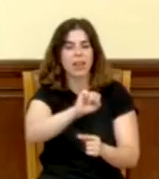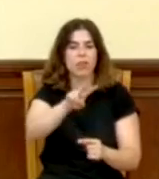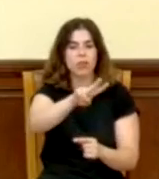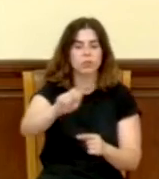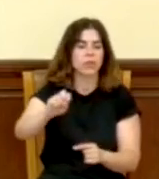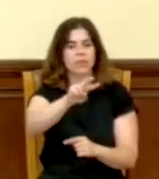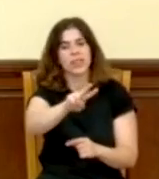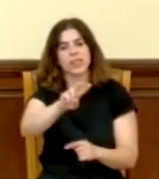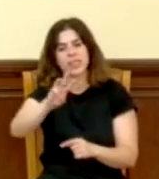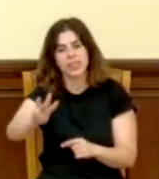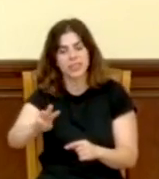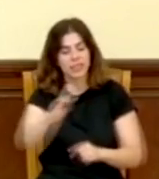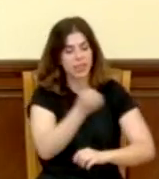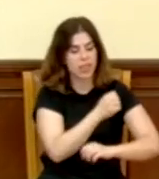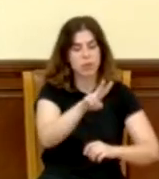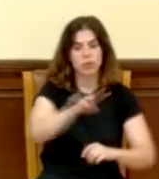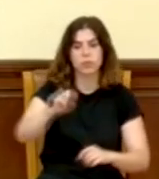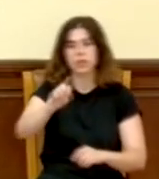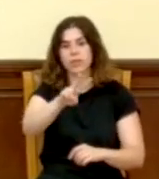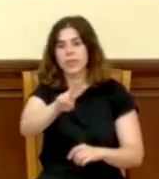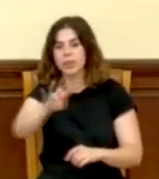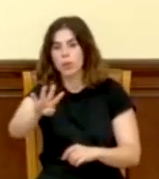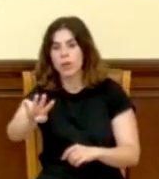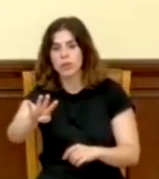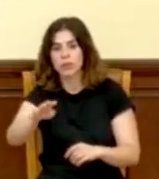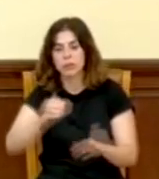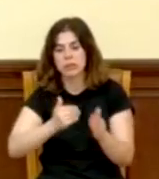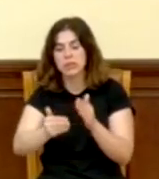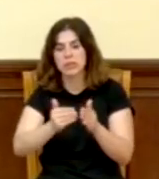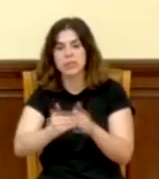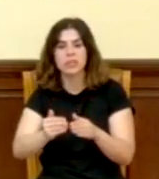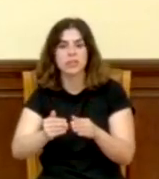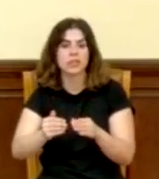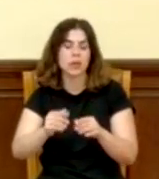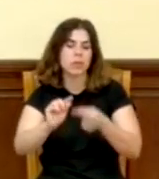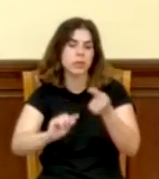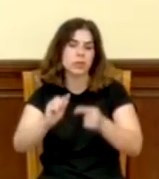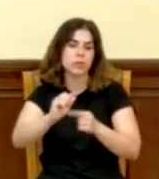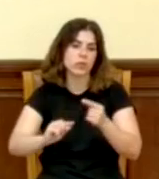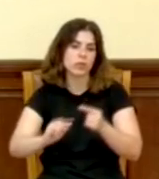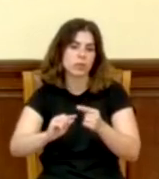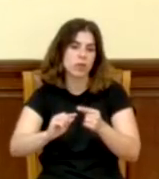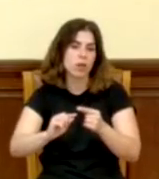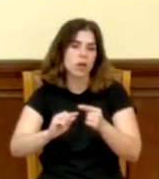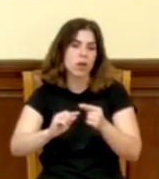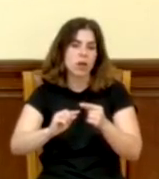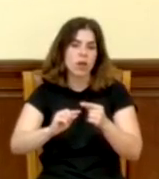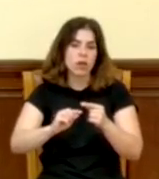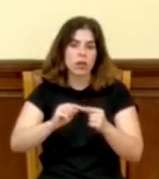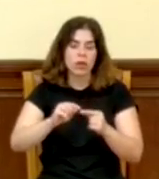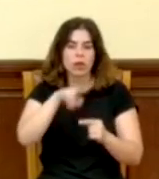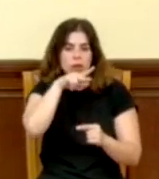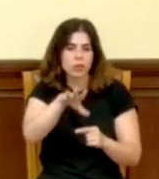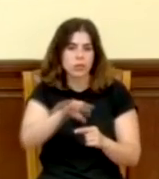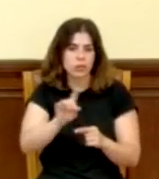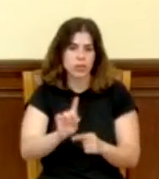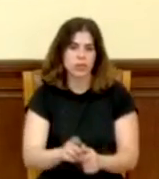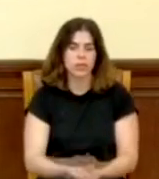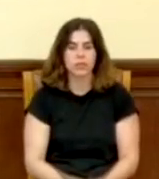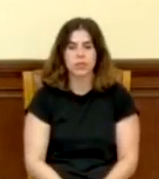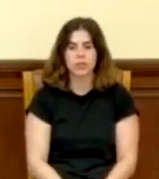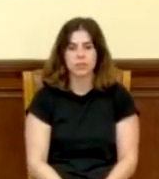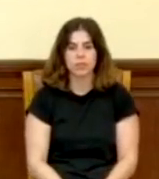girado en diciembre del 24 no se pasó, ni estuvo presupuestado ni se pasó a esta corporación, existiendo la posibilidad de pagar